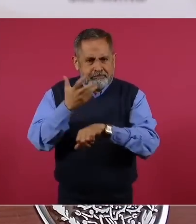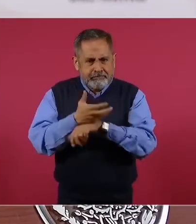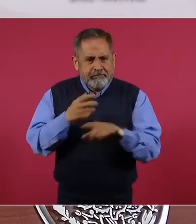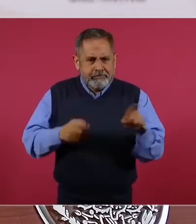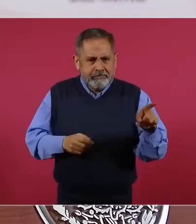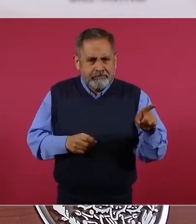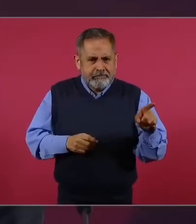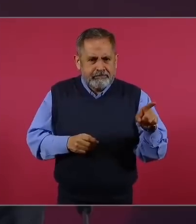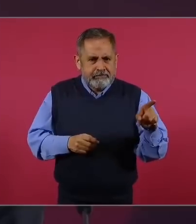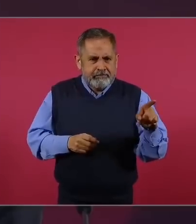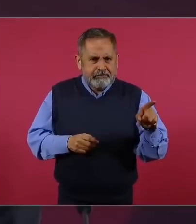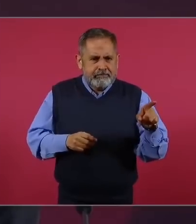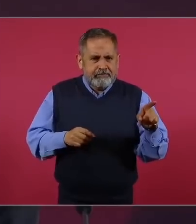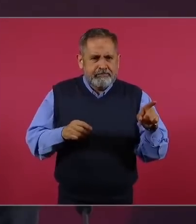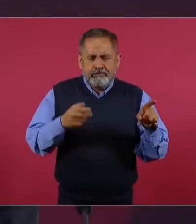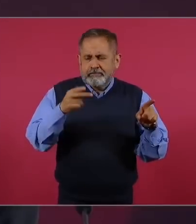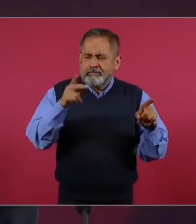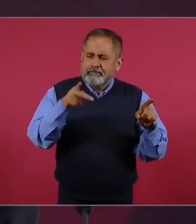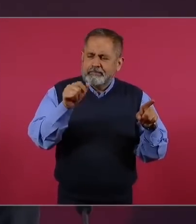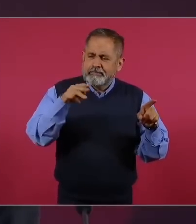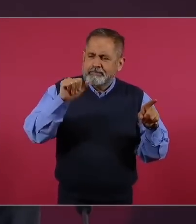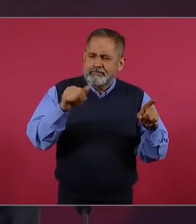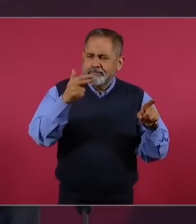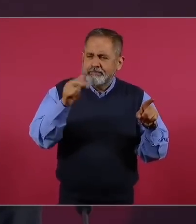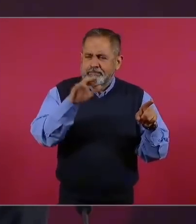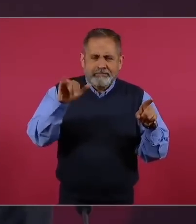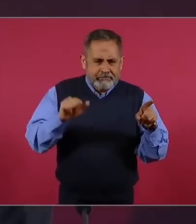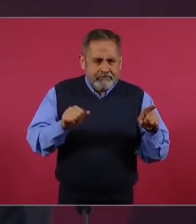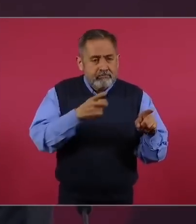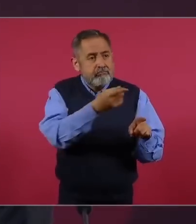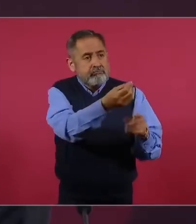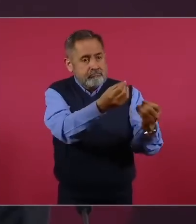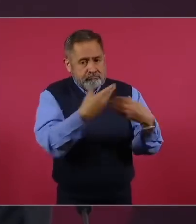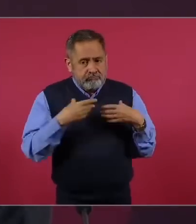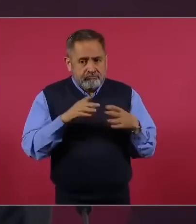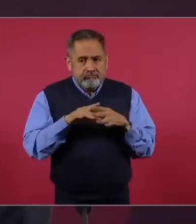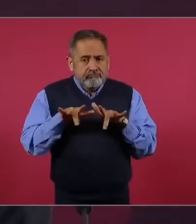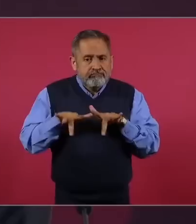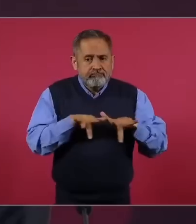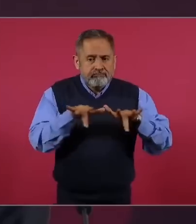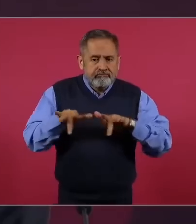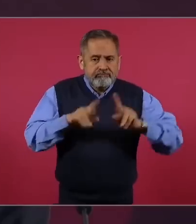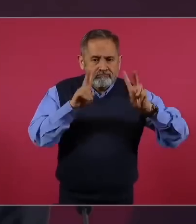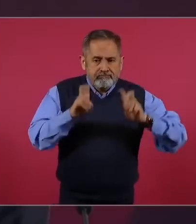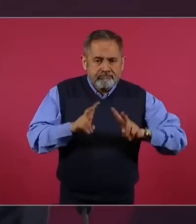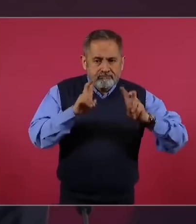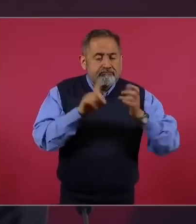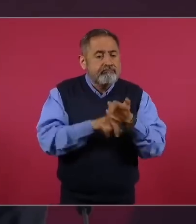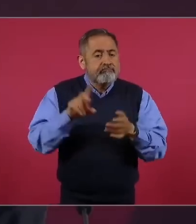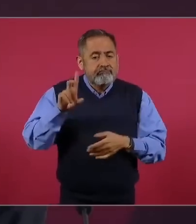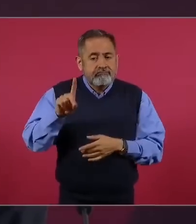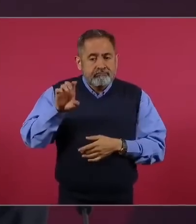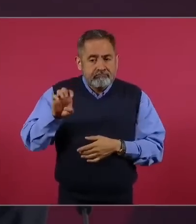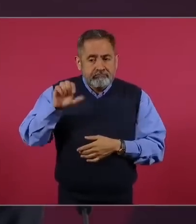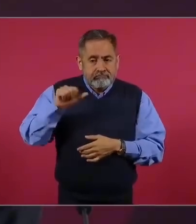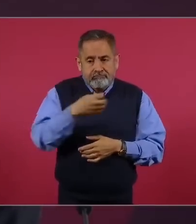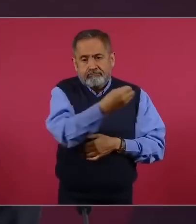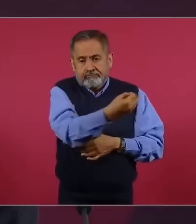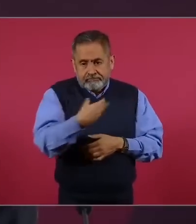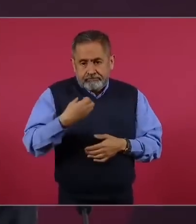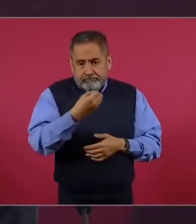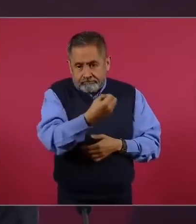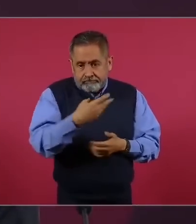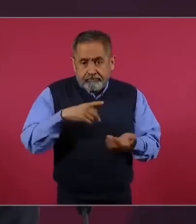Unidos, Kamala Harris, y nos mandaron grabaciones de la DEA porque la